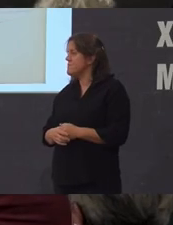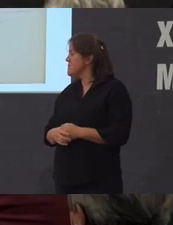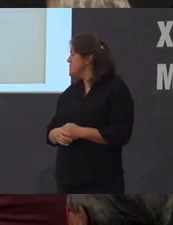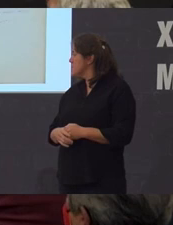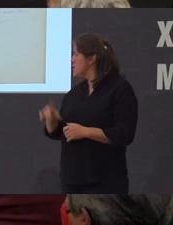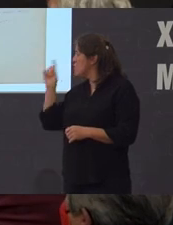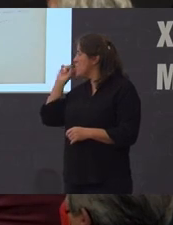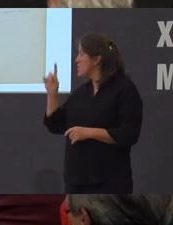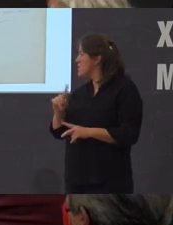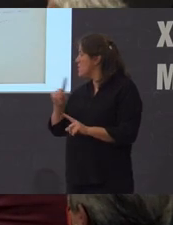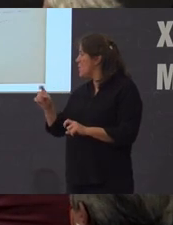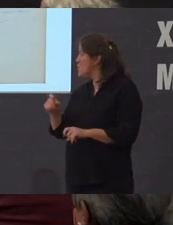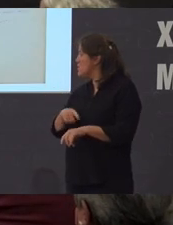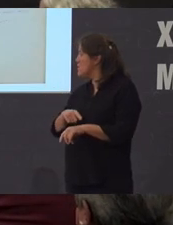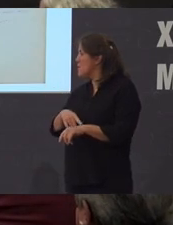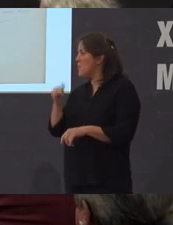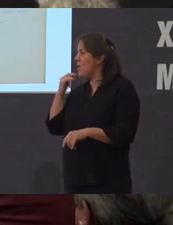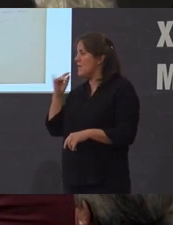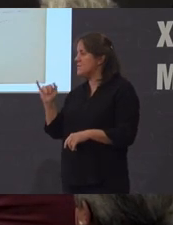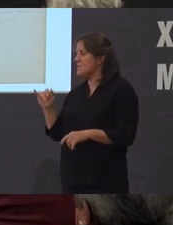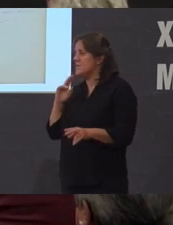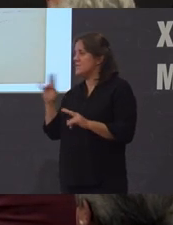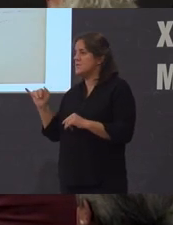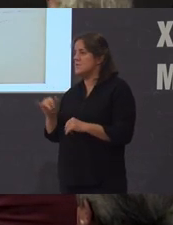Non sei se temos tempo para preguntas. Sí.